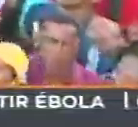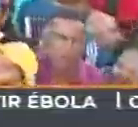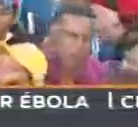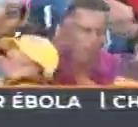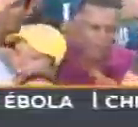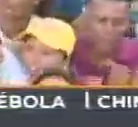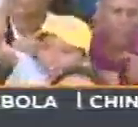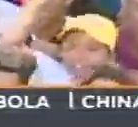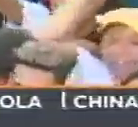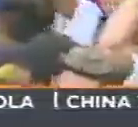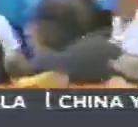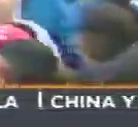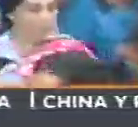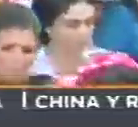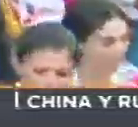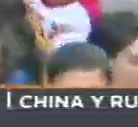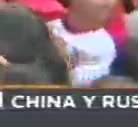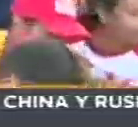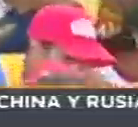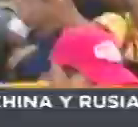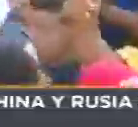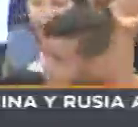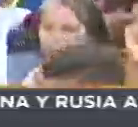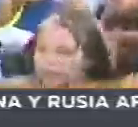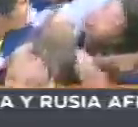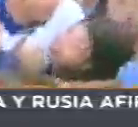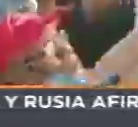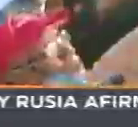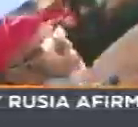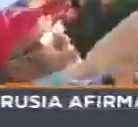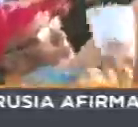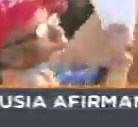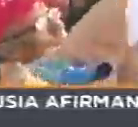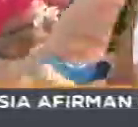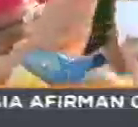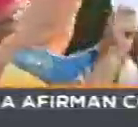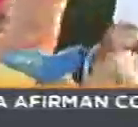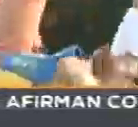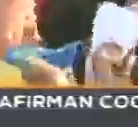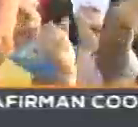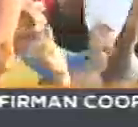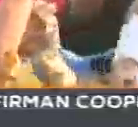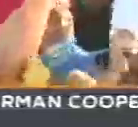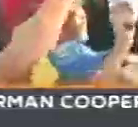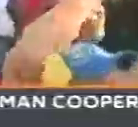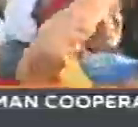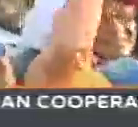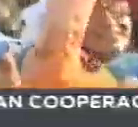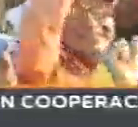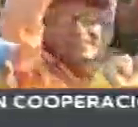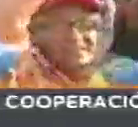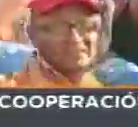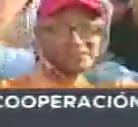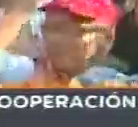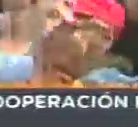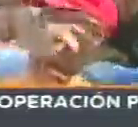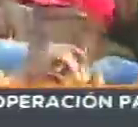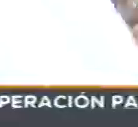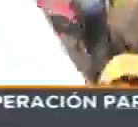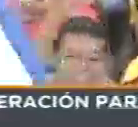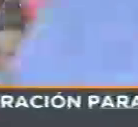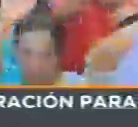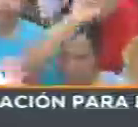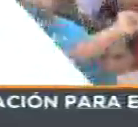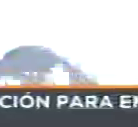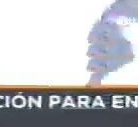a la elección presidencial fijada por el consejo nacional electoral para el domingo 20 de mayo 7 habrá